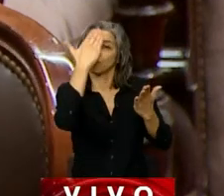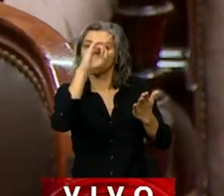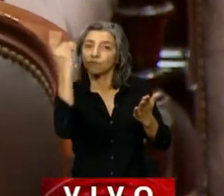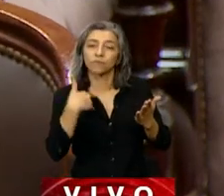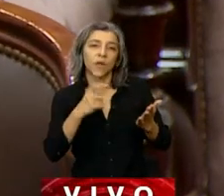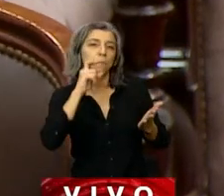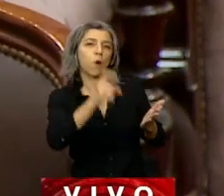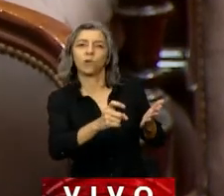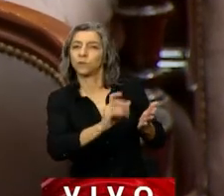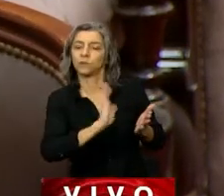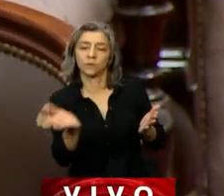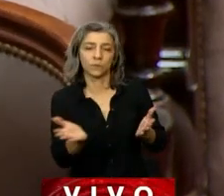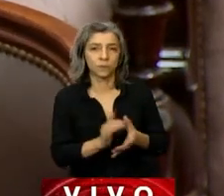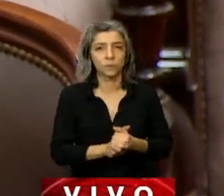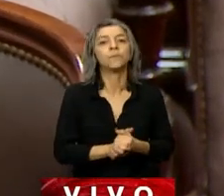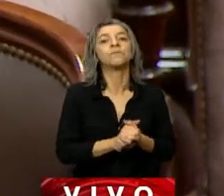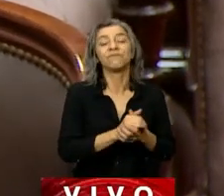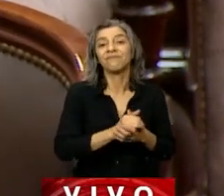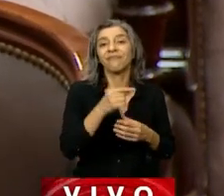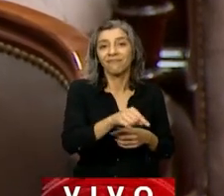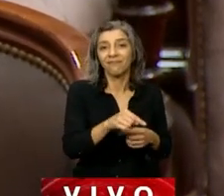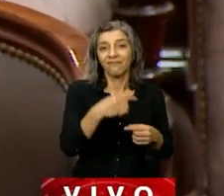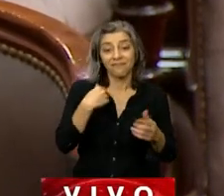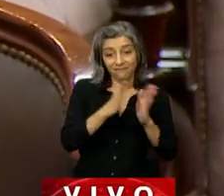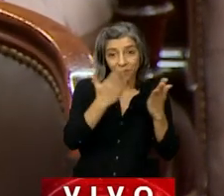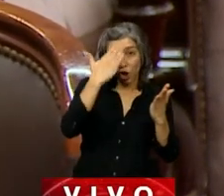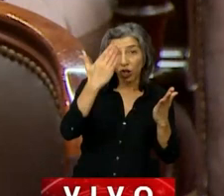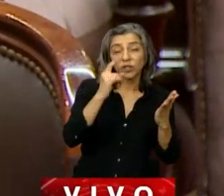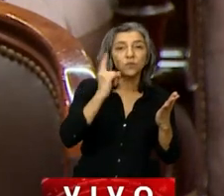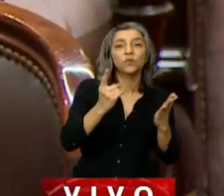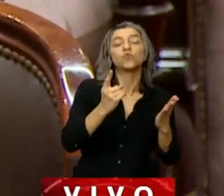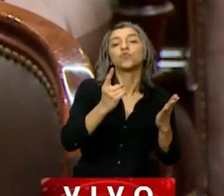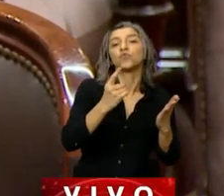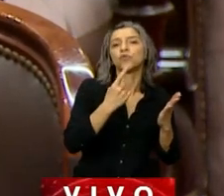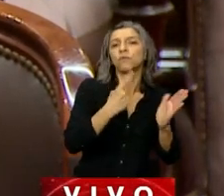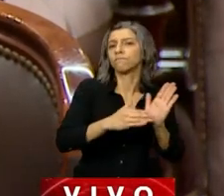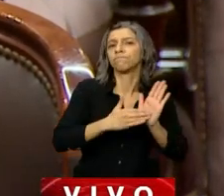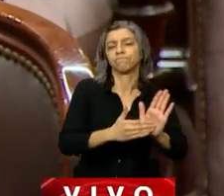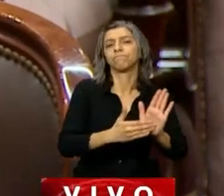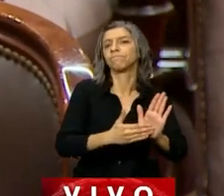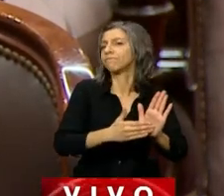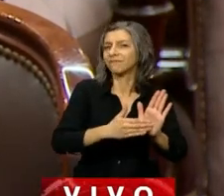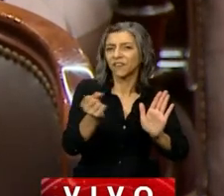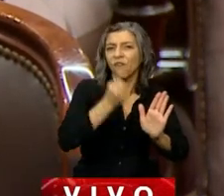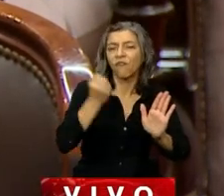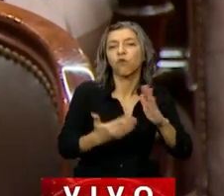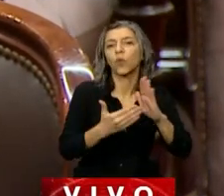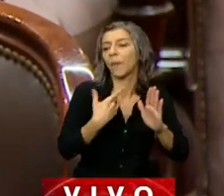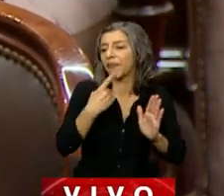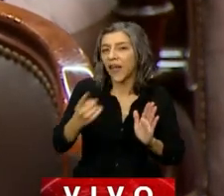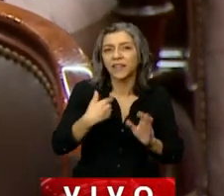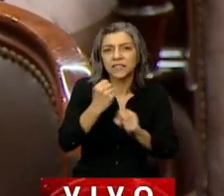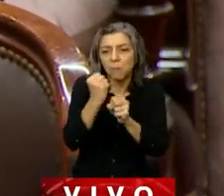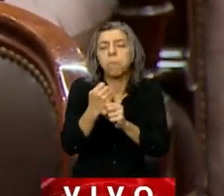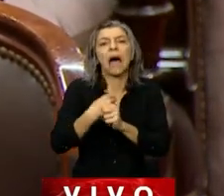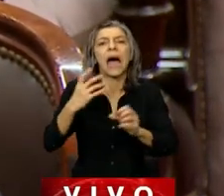de la disposición transitoria primera que vela y que impone la obligación de trabajar en aras y no en desmedro de